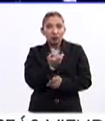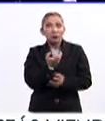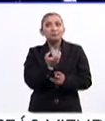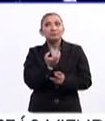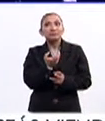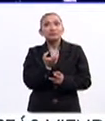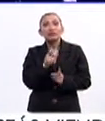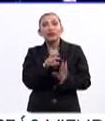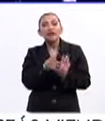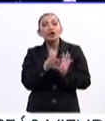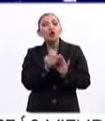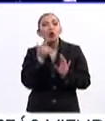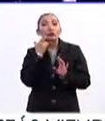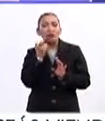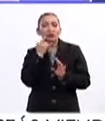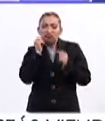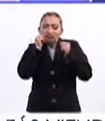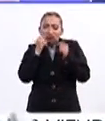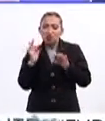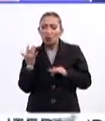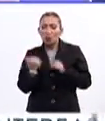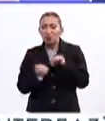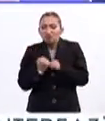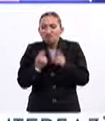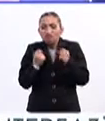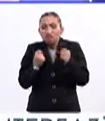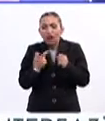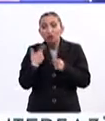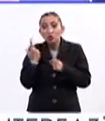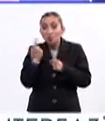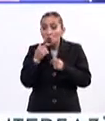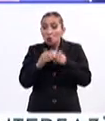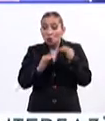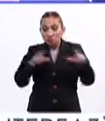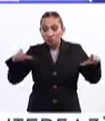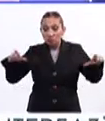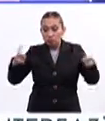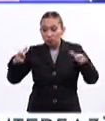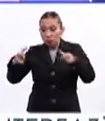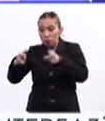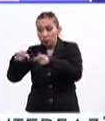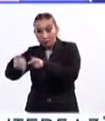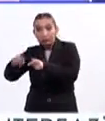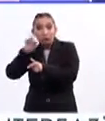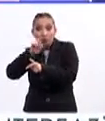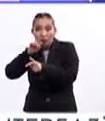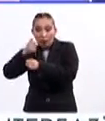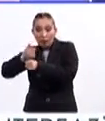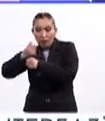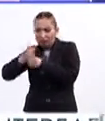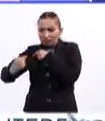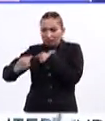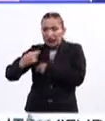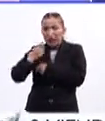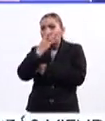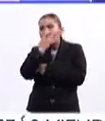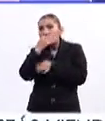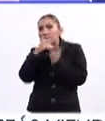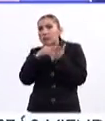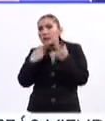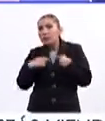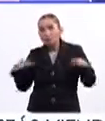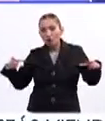eso ella no lo intentó y bueno, pues quedó en una semifinal bastante peleada, fueron más de